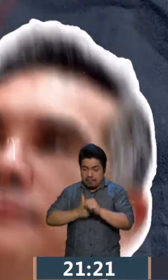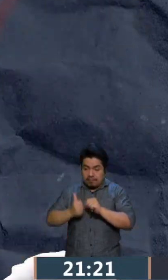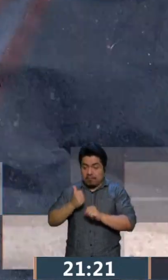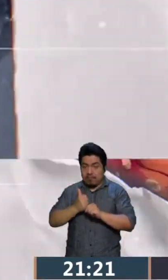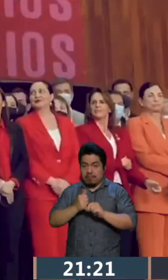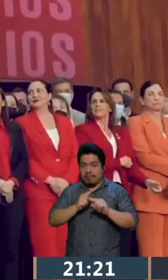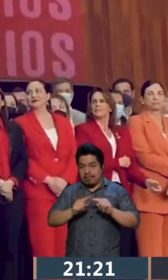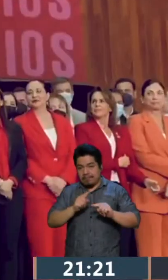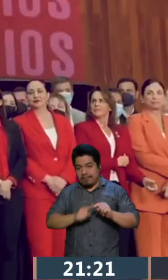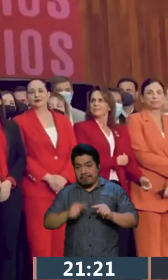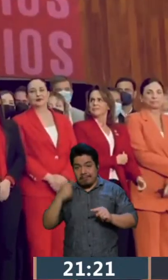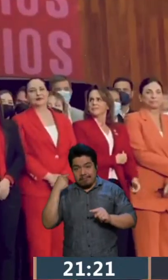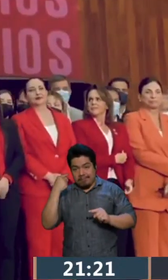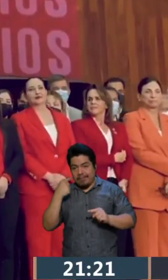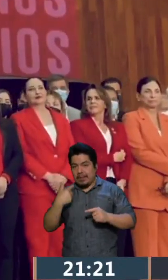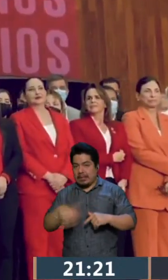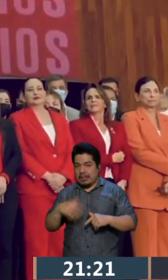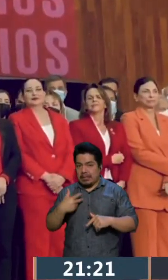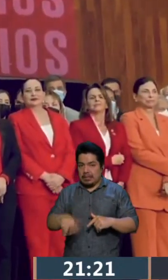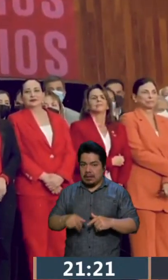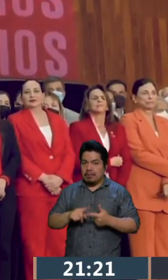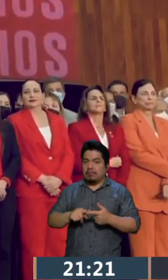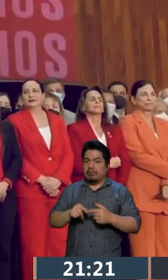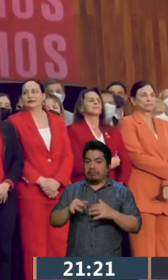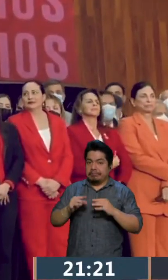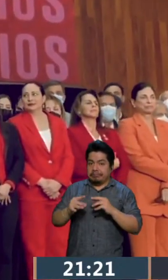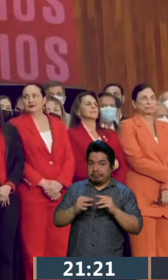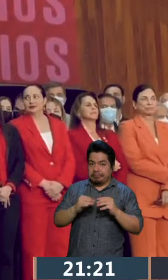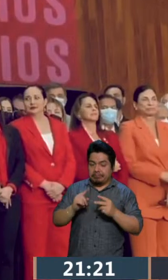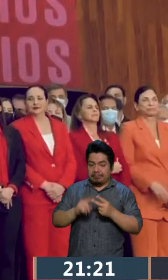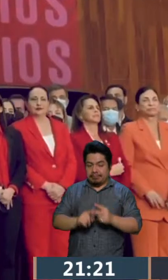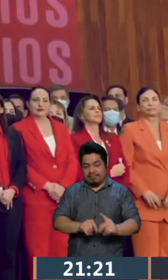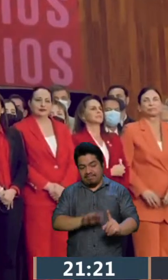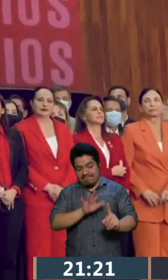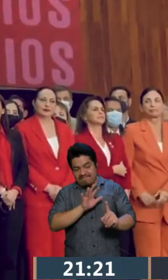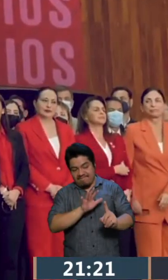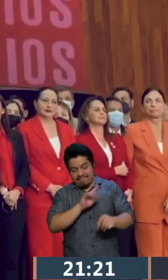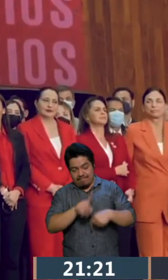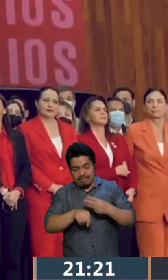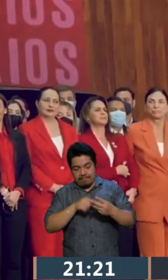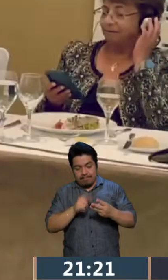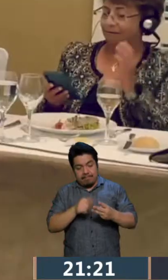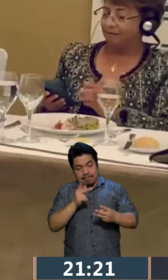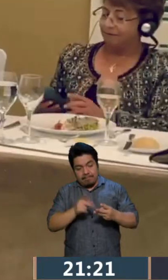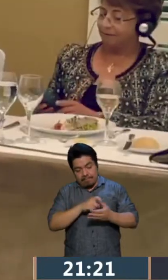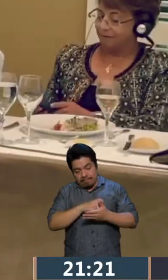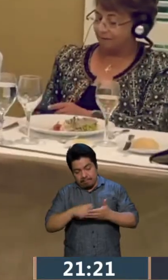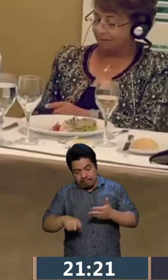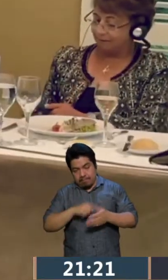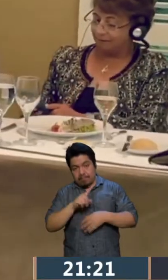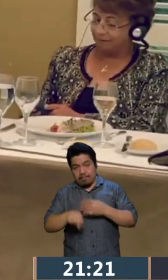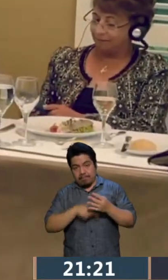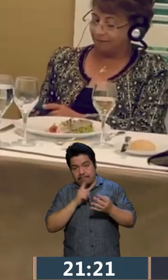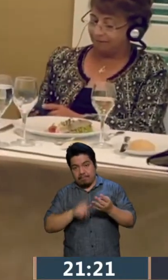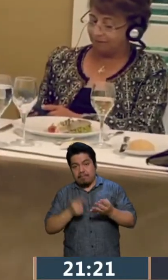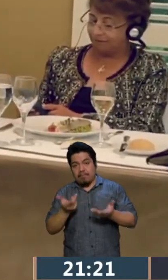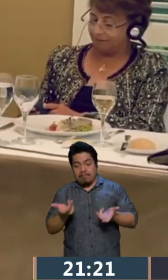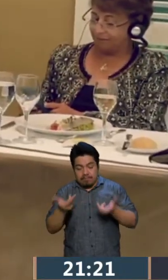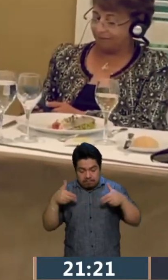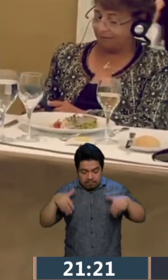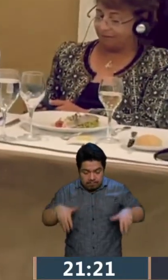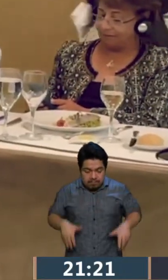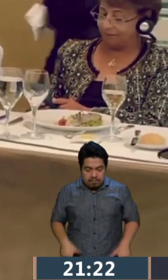desde audioescándalos en los que trafica influencias, amenaza a periodistas y compra encuestas, hasta señalamientos por enriquecimiento